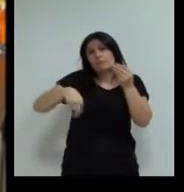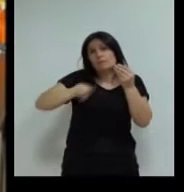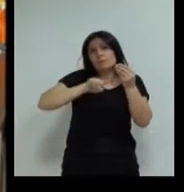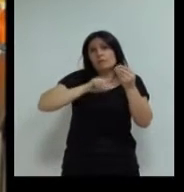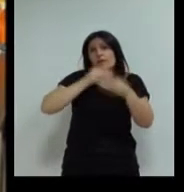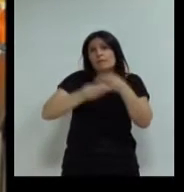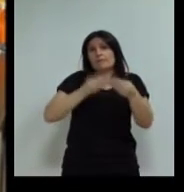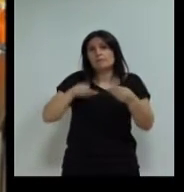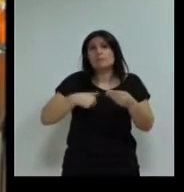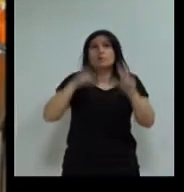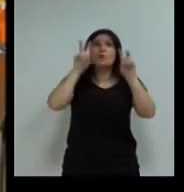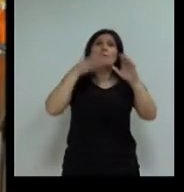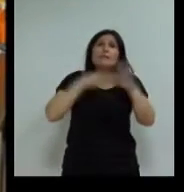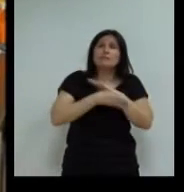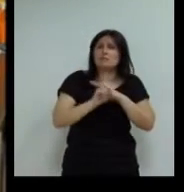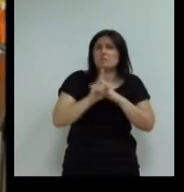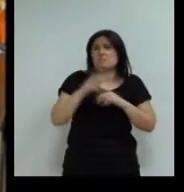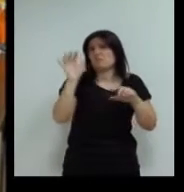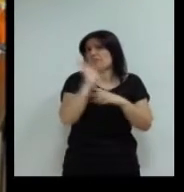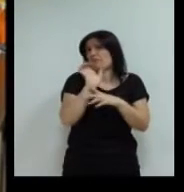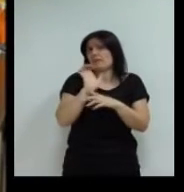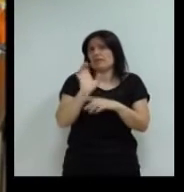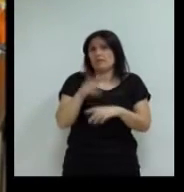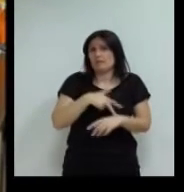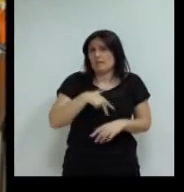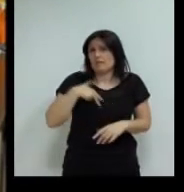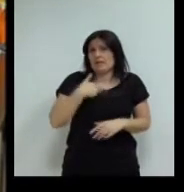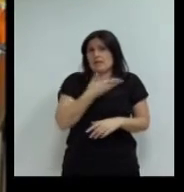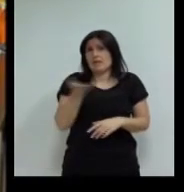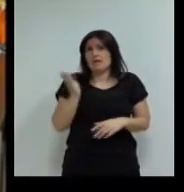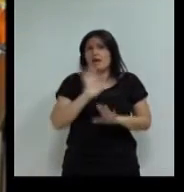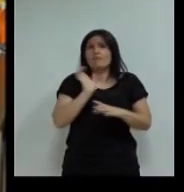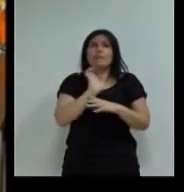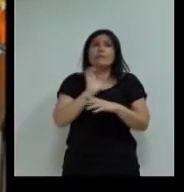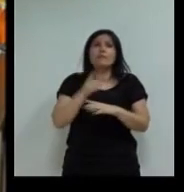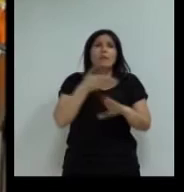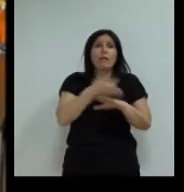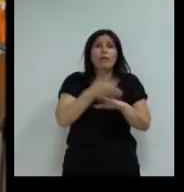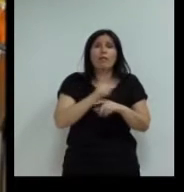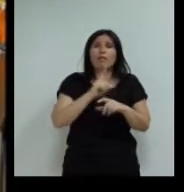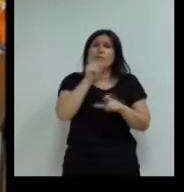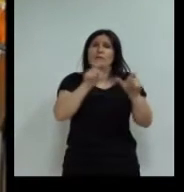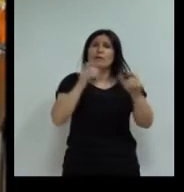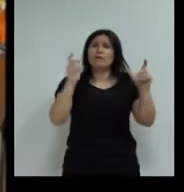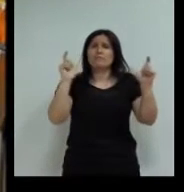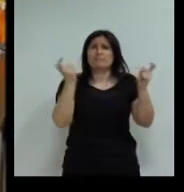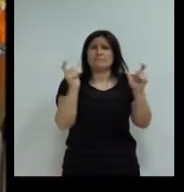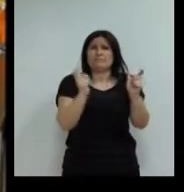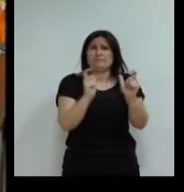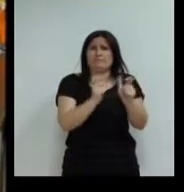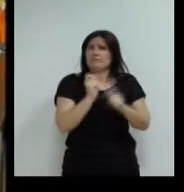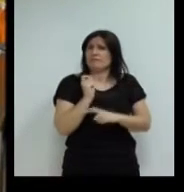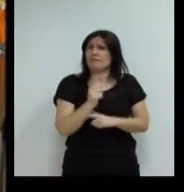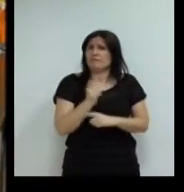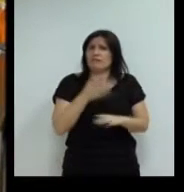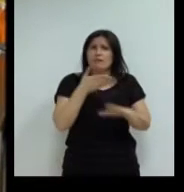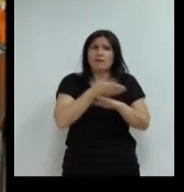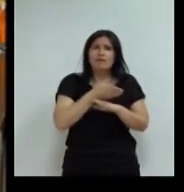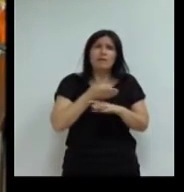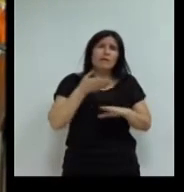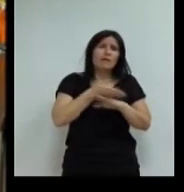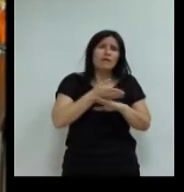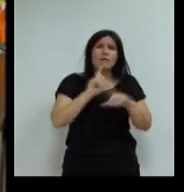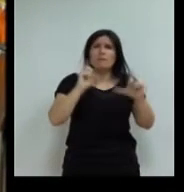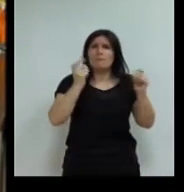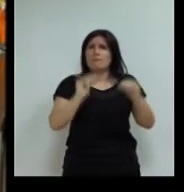para la accesibilidad, sino para el cine en general. El cine está perdiendo espectadores constantemente porque, por un lado,